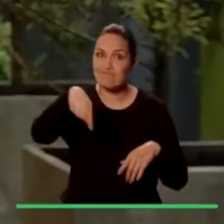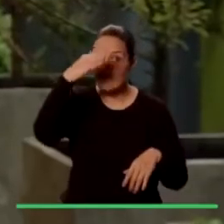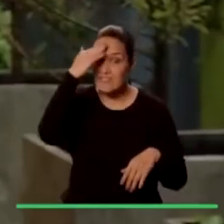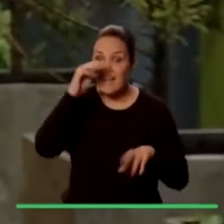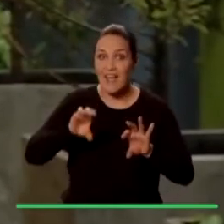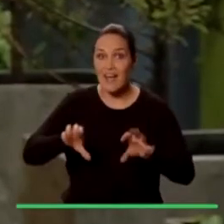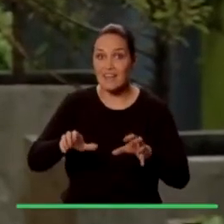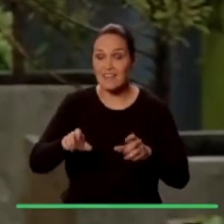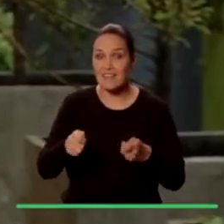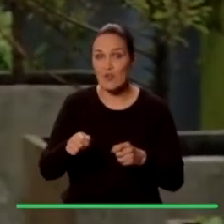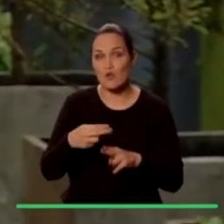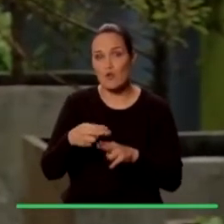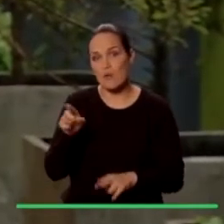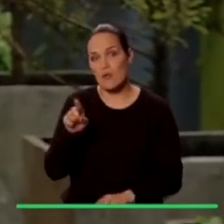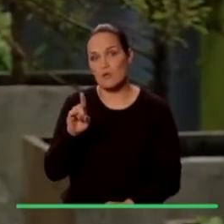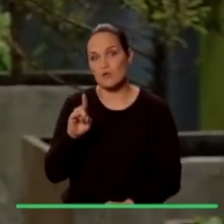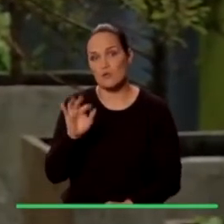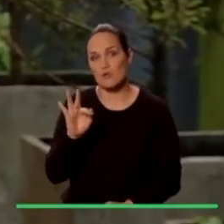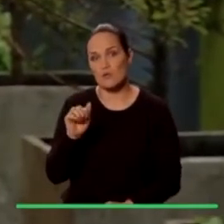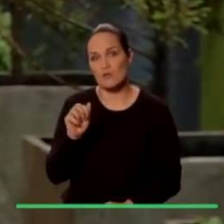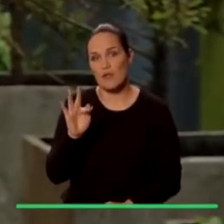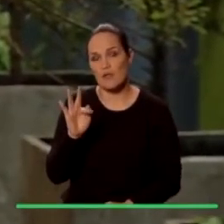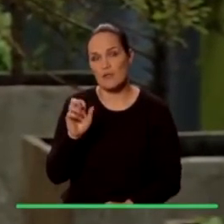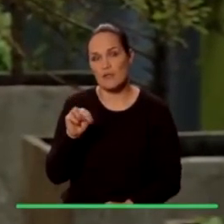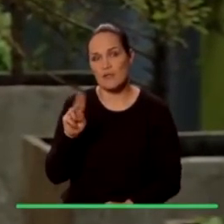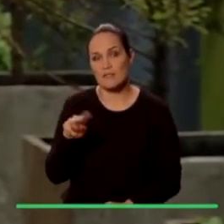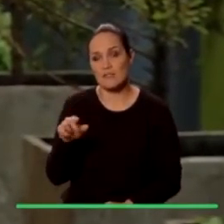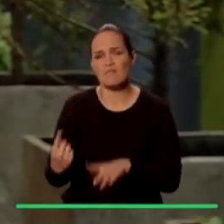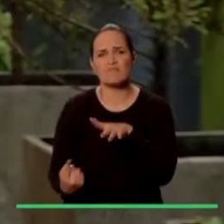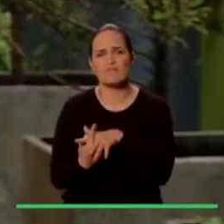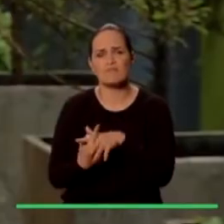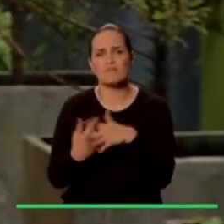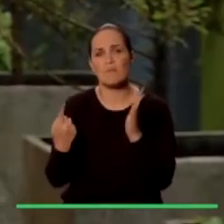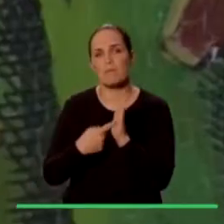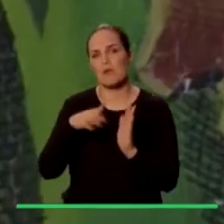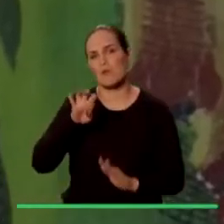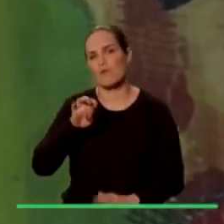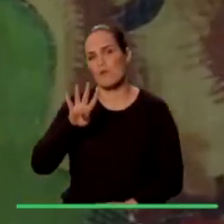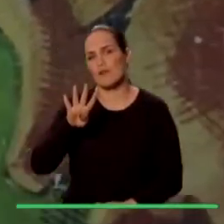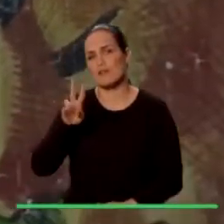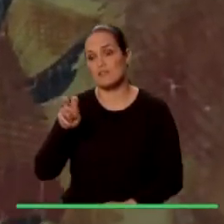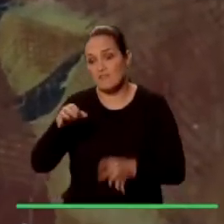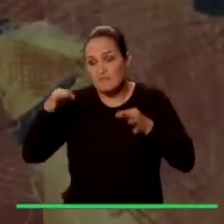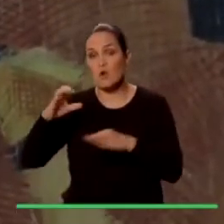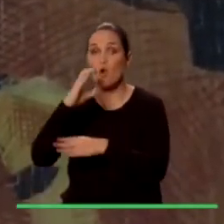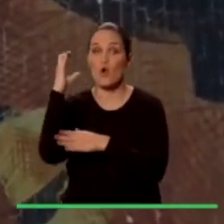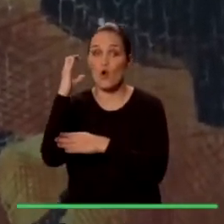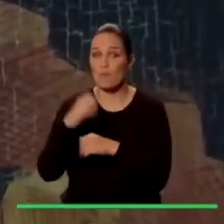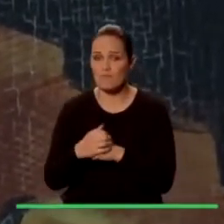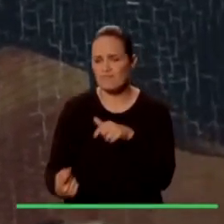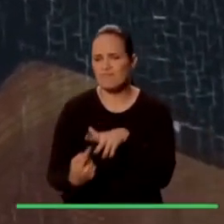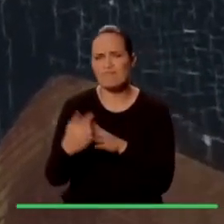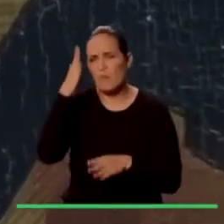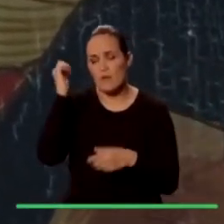Creo que es importante saber que Radio Sutatensa es un producto netamente colombiano y que nació en el año 1947